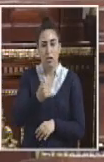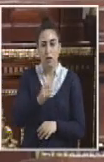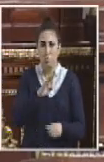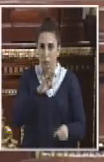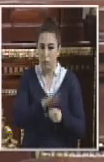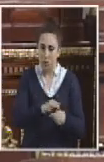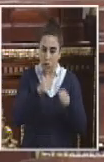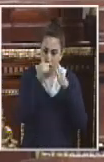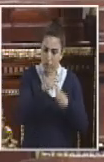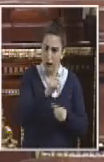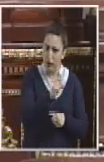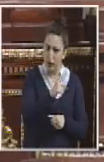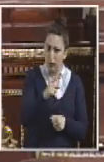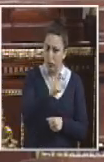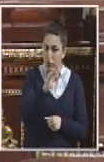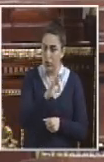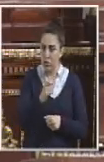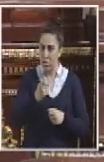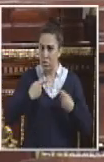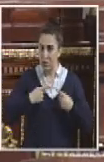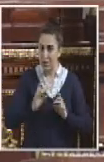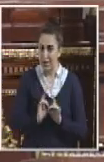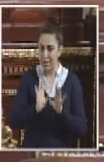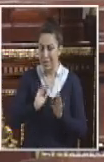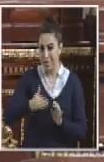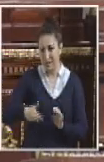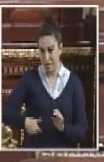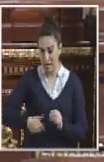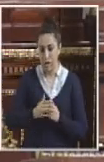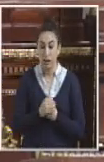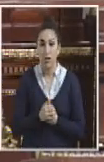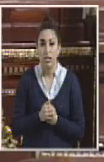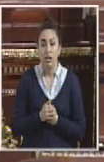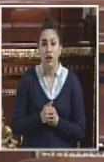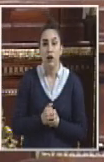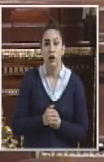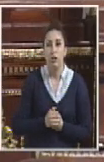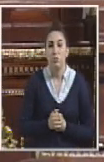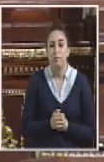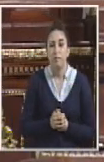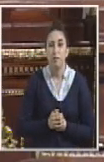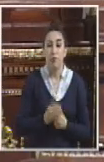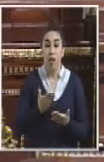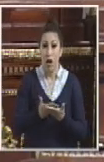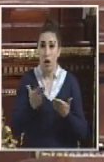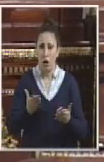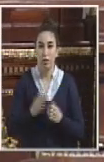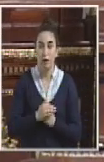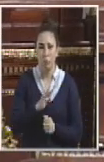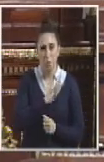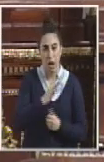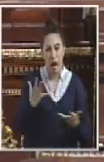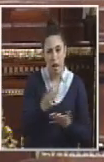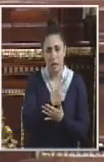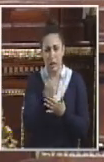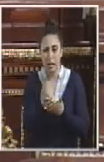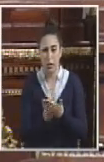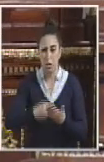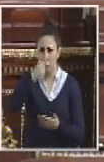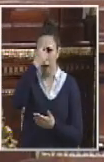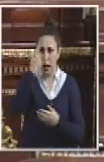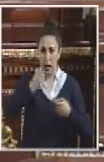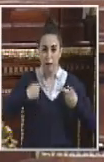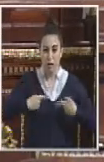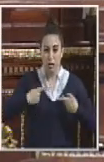accidente. Tercero, generar un incentivo innovador para que cada vez más capitalinos dejen el auto en